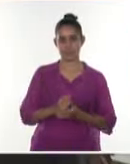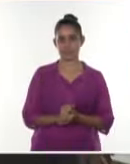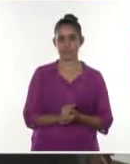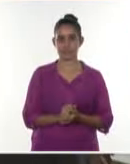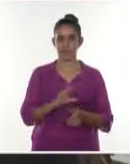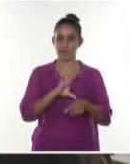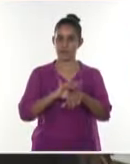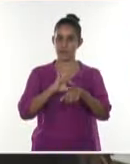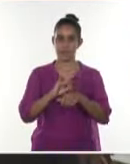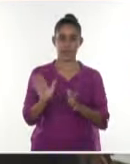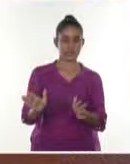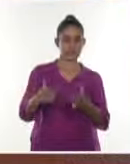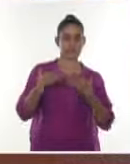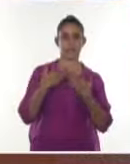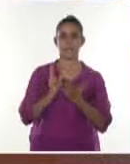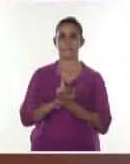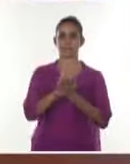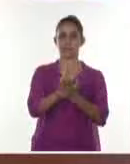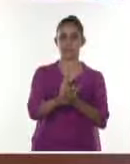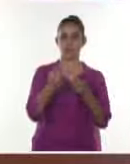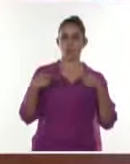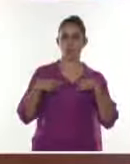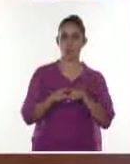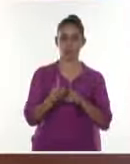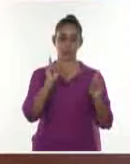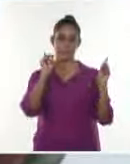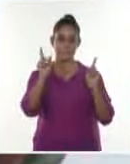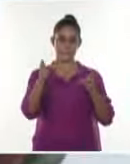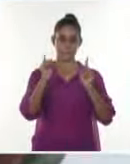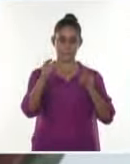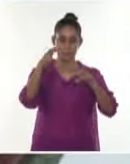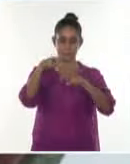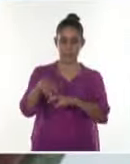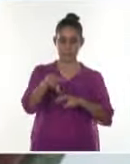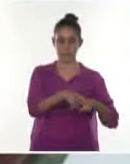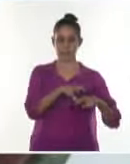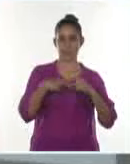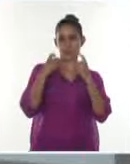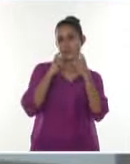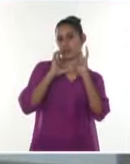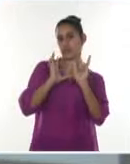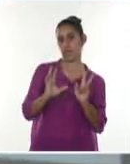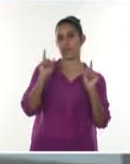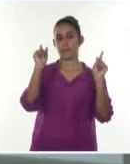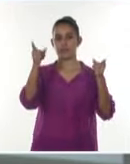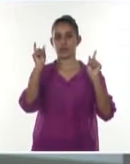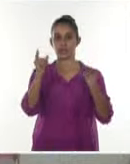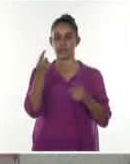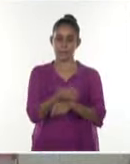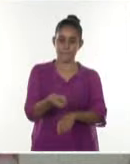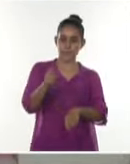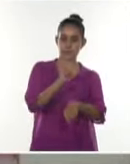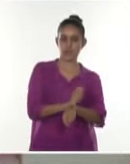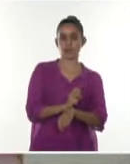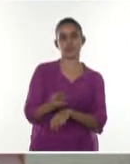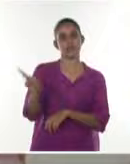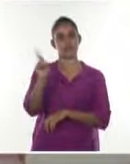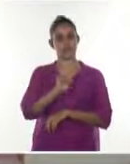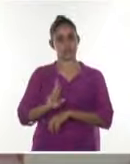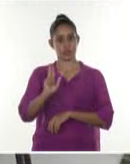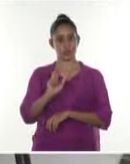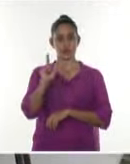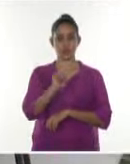de la visita, junto a autoridades del territorio, se realizó el examen de políticas de prevención y trabajo social, las